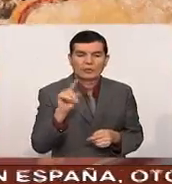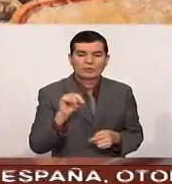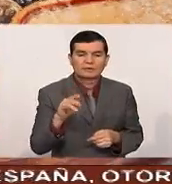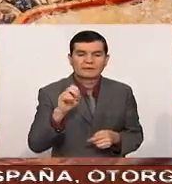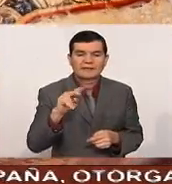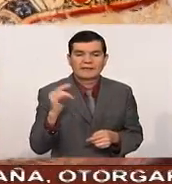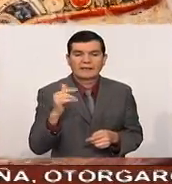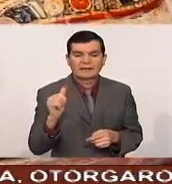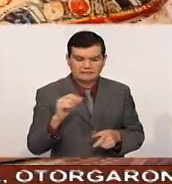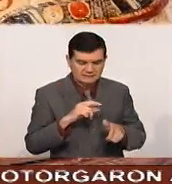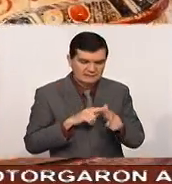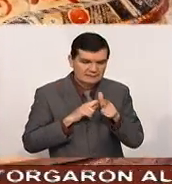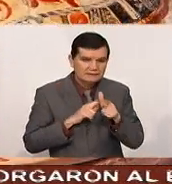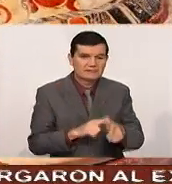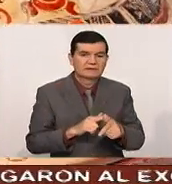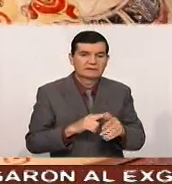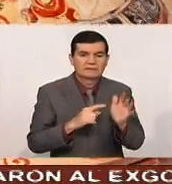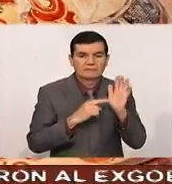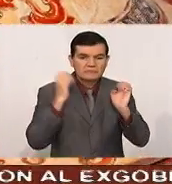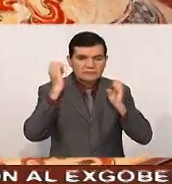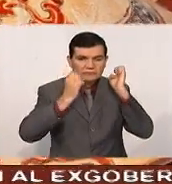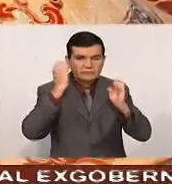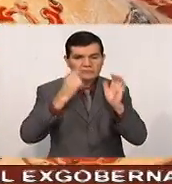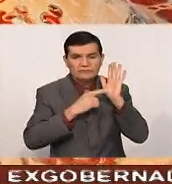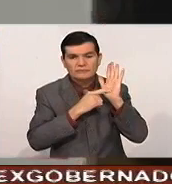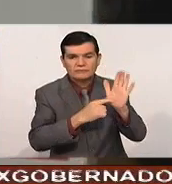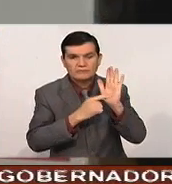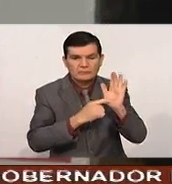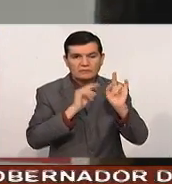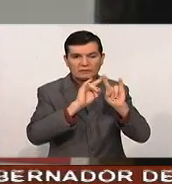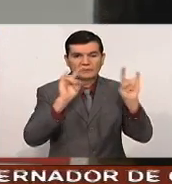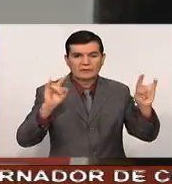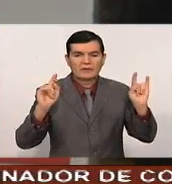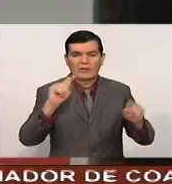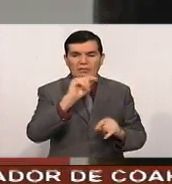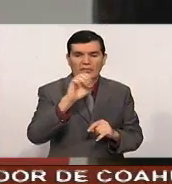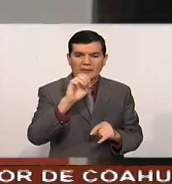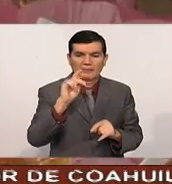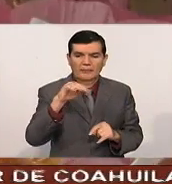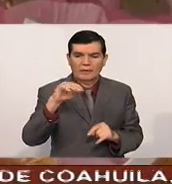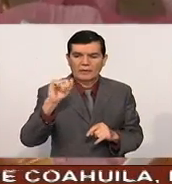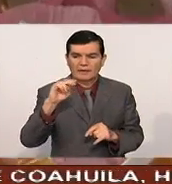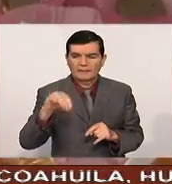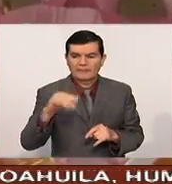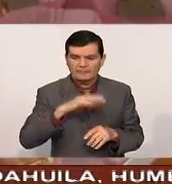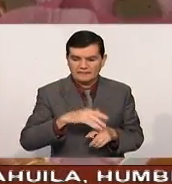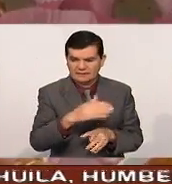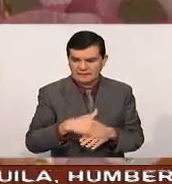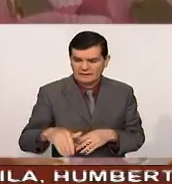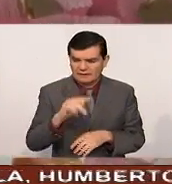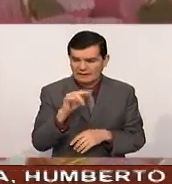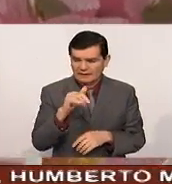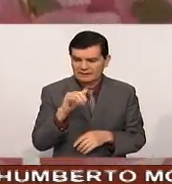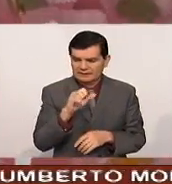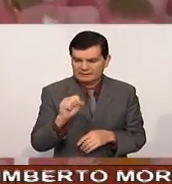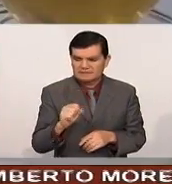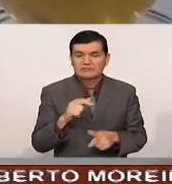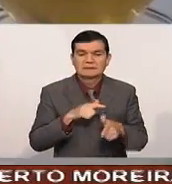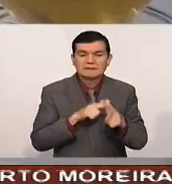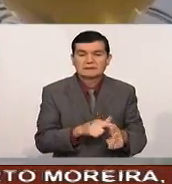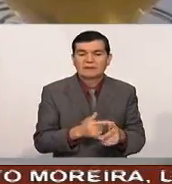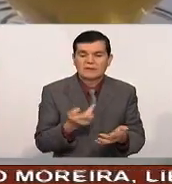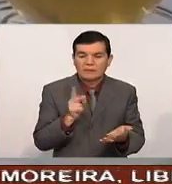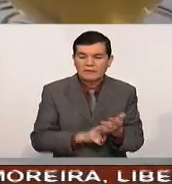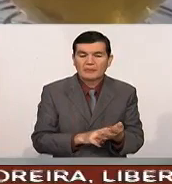conversación, sigue exhibiendo en la galería Tate Modern, a las orillas del Támesis. Y más allá de eso, yo